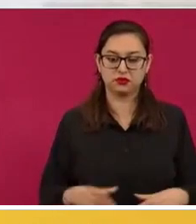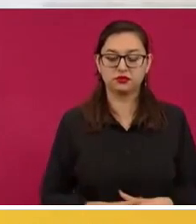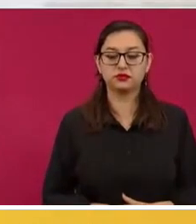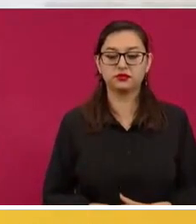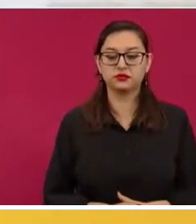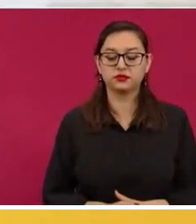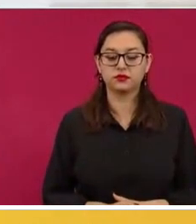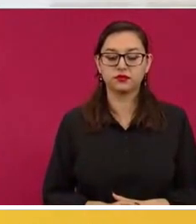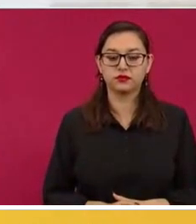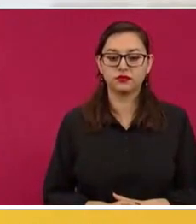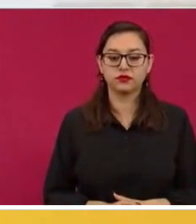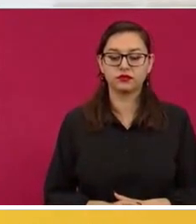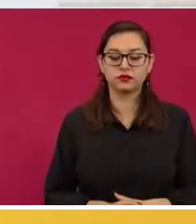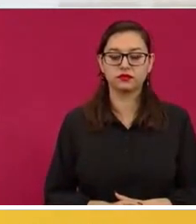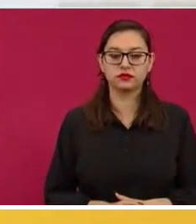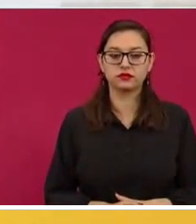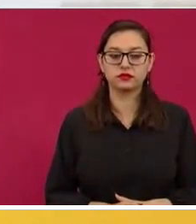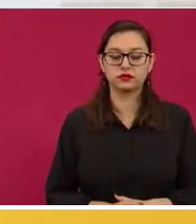Nosotros